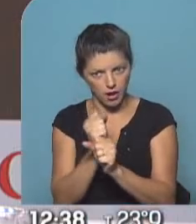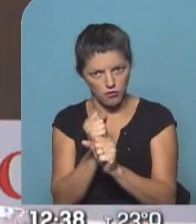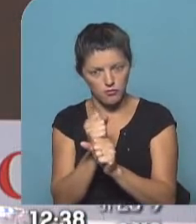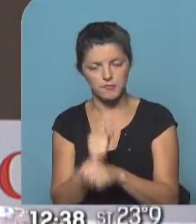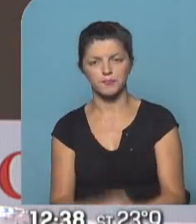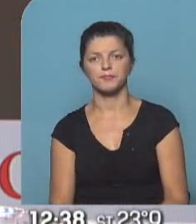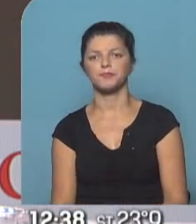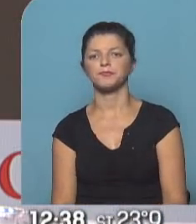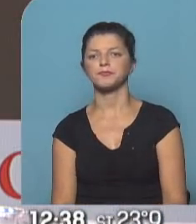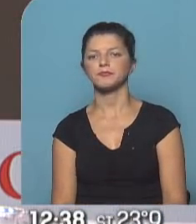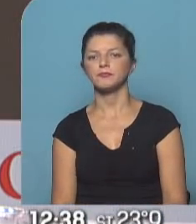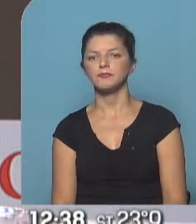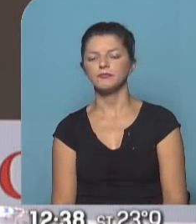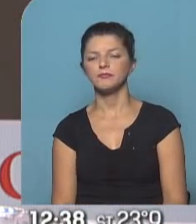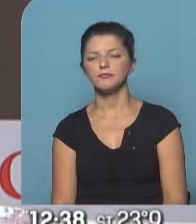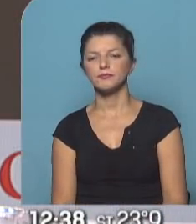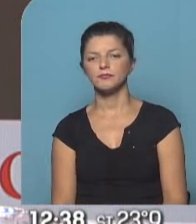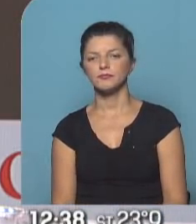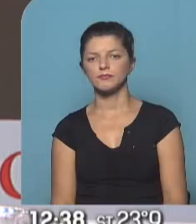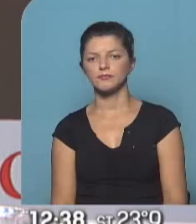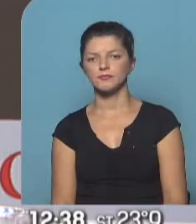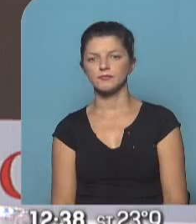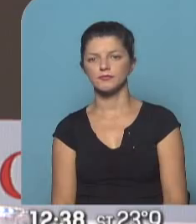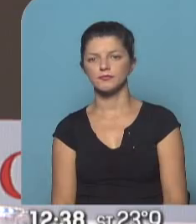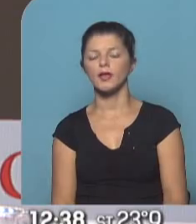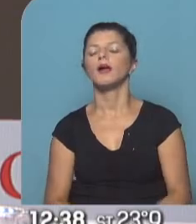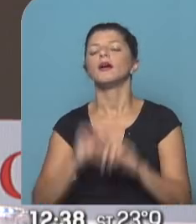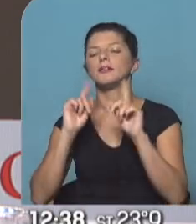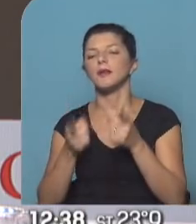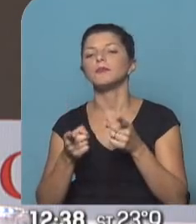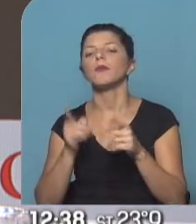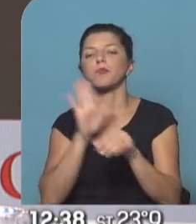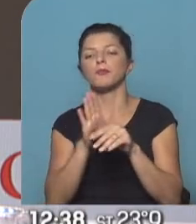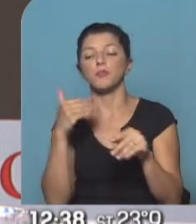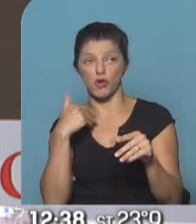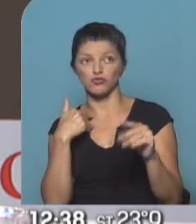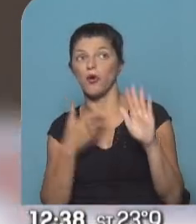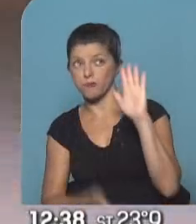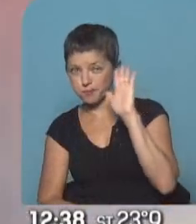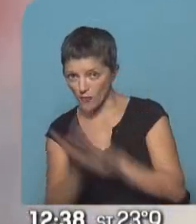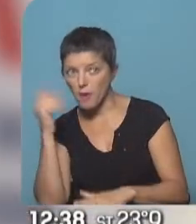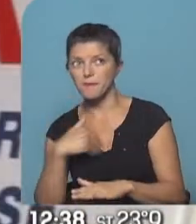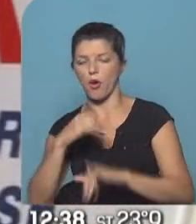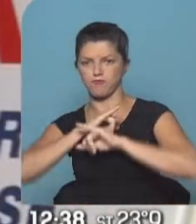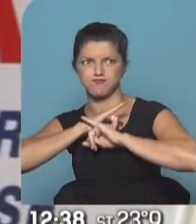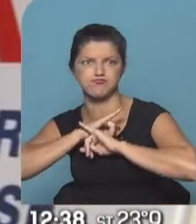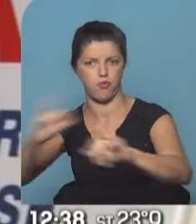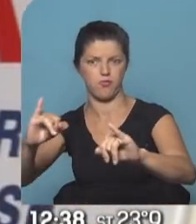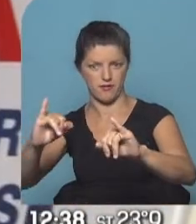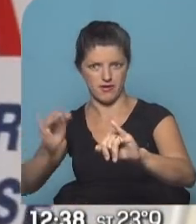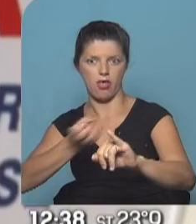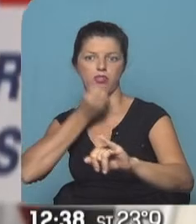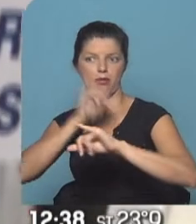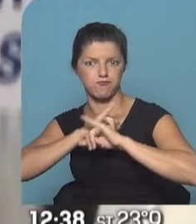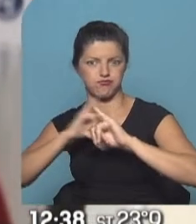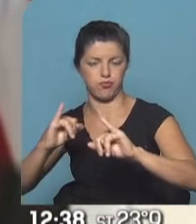también, bueno, de esto de una suerte de venganza. Me voy, pero mirá lo que cuento. ¿Qué dicen desde la Casa Blanca?